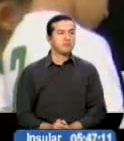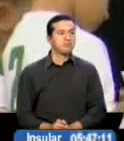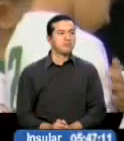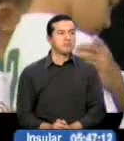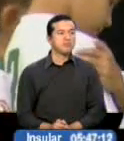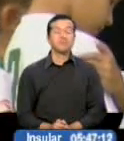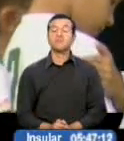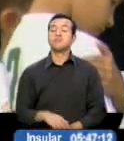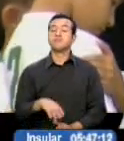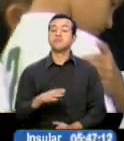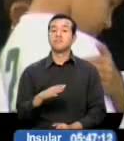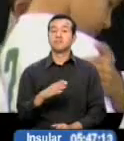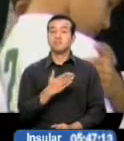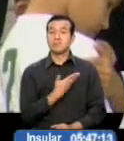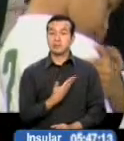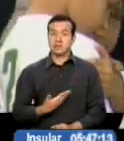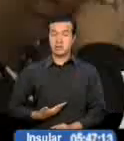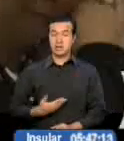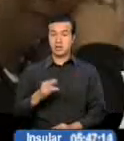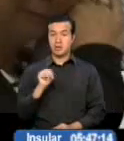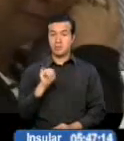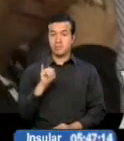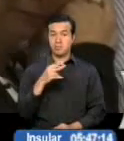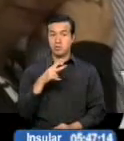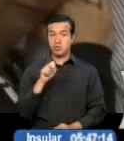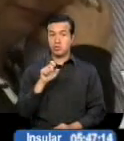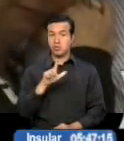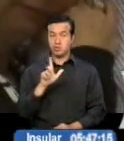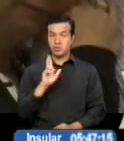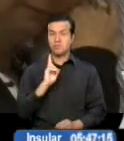El mandatario Michel Temer también participó